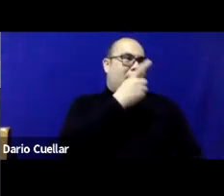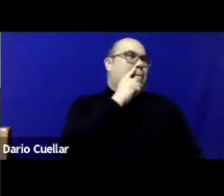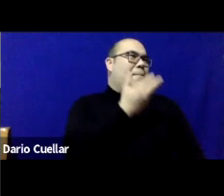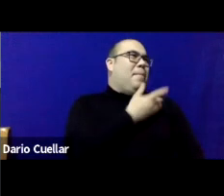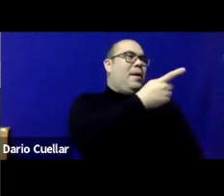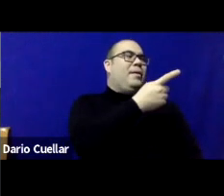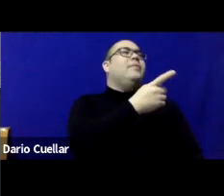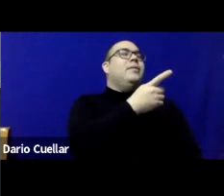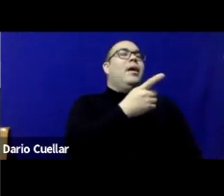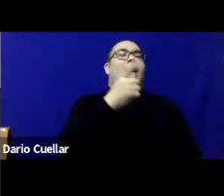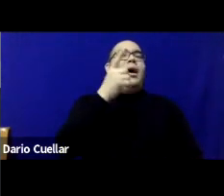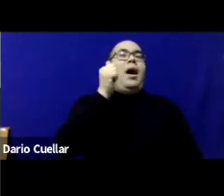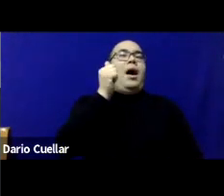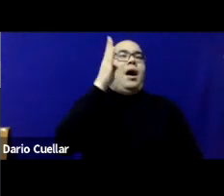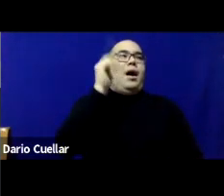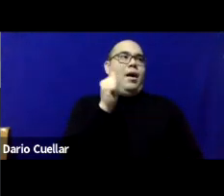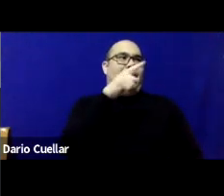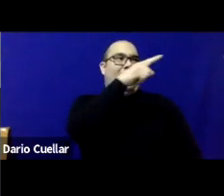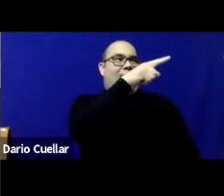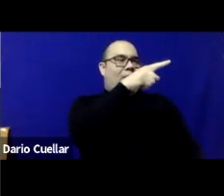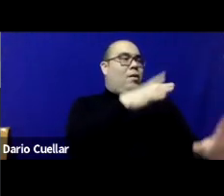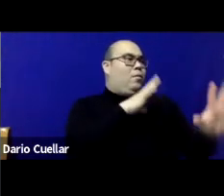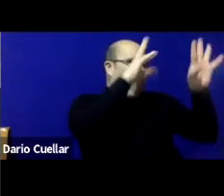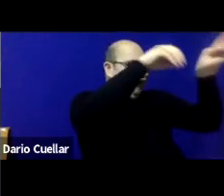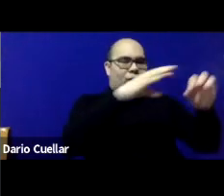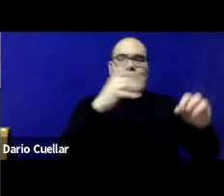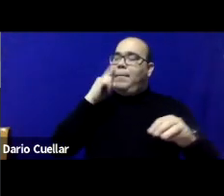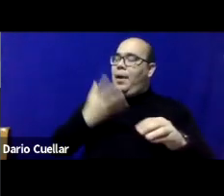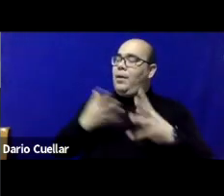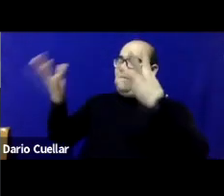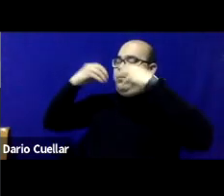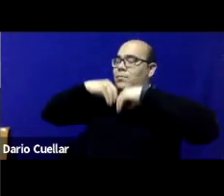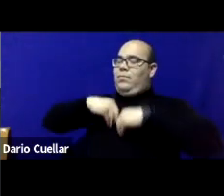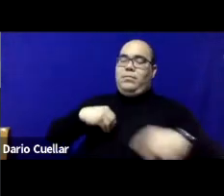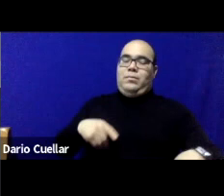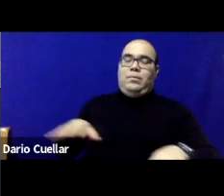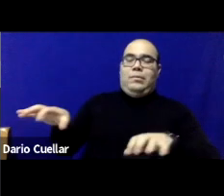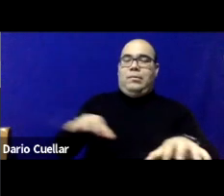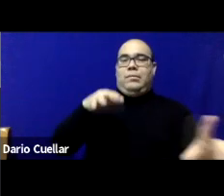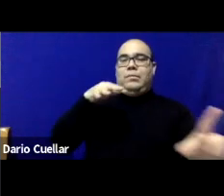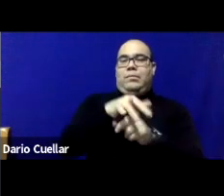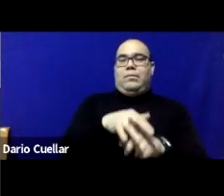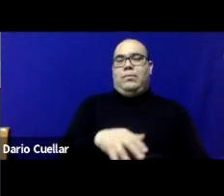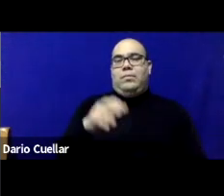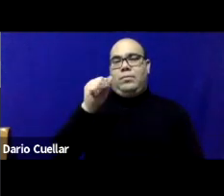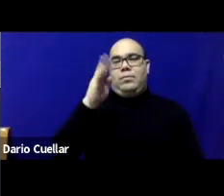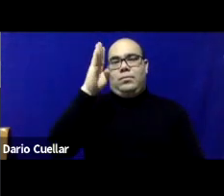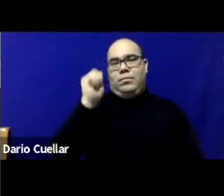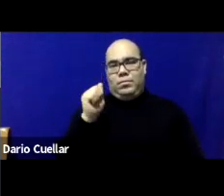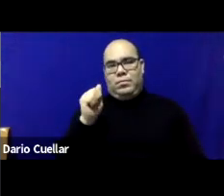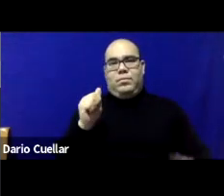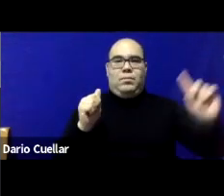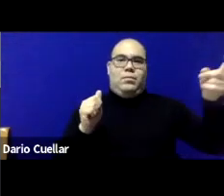muy contraproducente en la conducta del menor porque ellos a qué se atienen? ABA en consultorio y no ABA en casa.